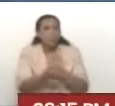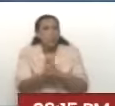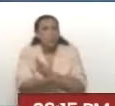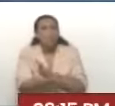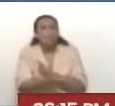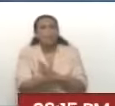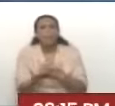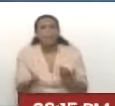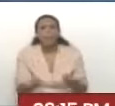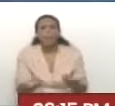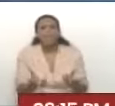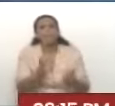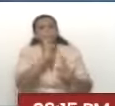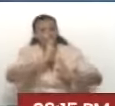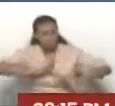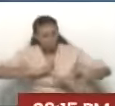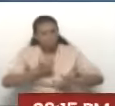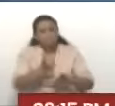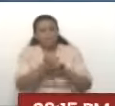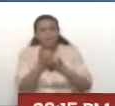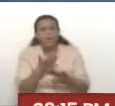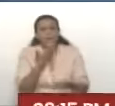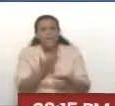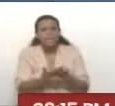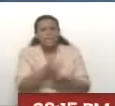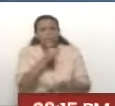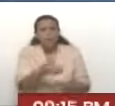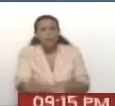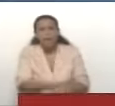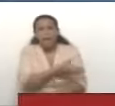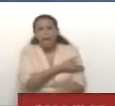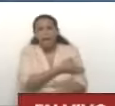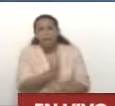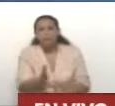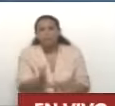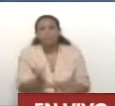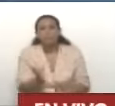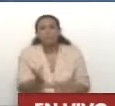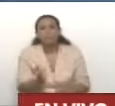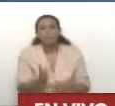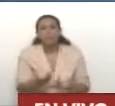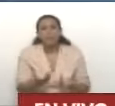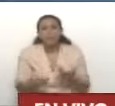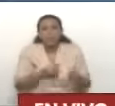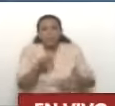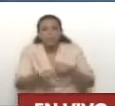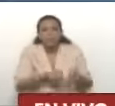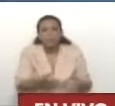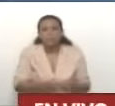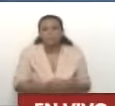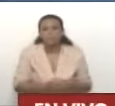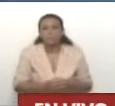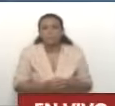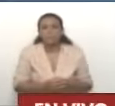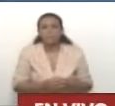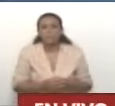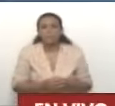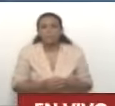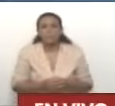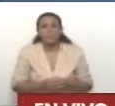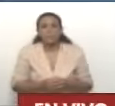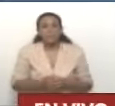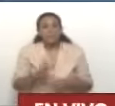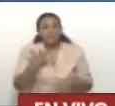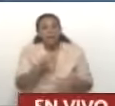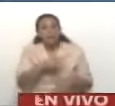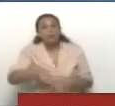sido beneficiados gracias a ese reporte del, repito, pues del gobierno, del 1x10 del buen gobierno. Tenemos